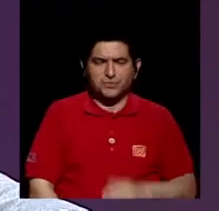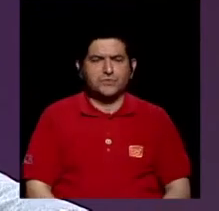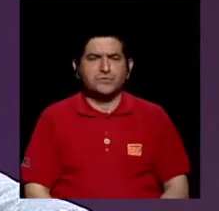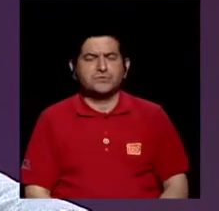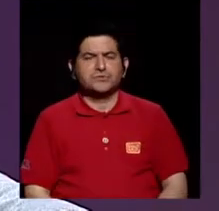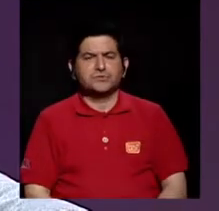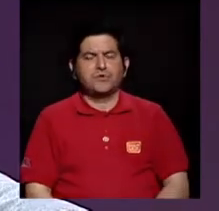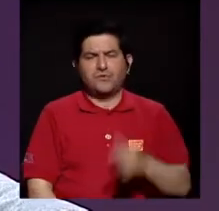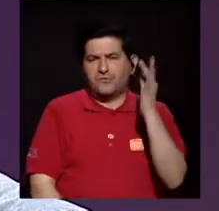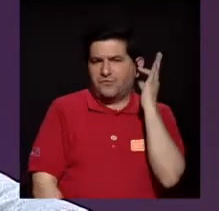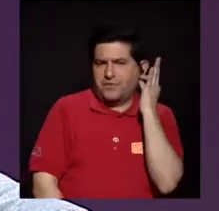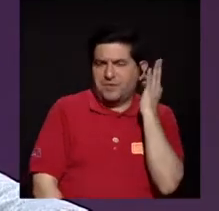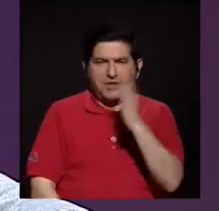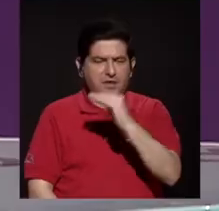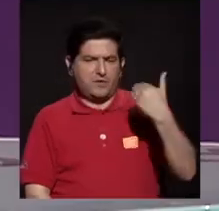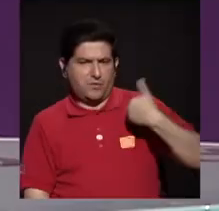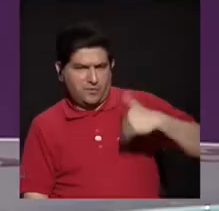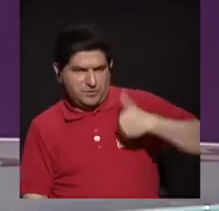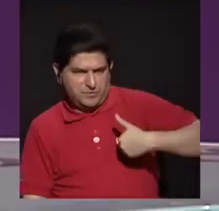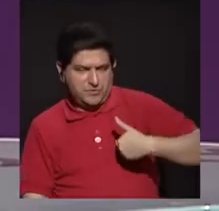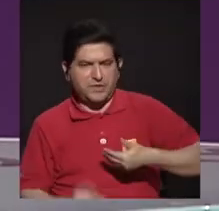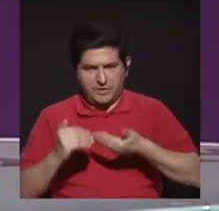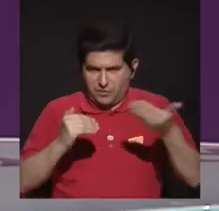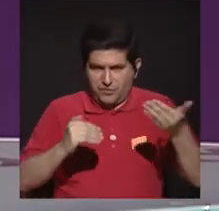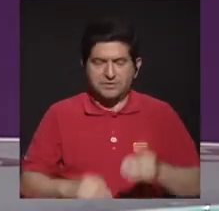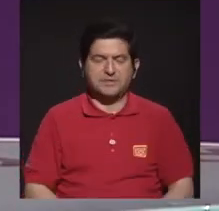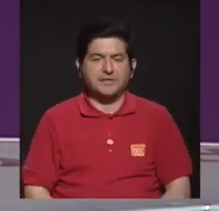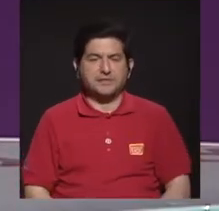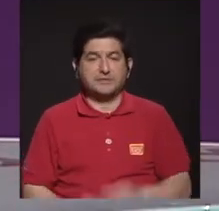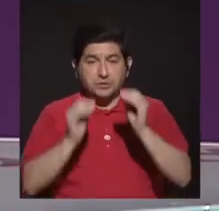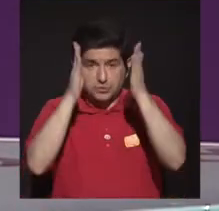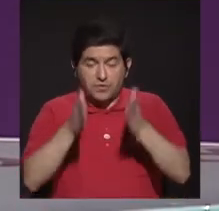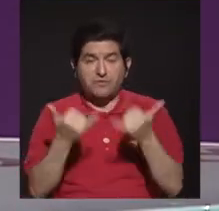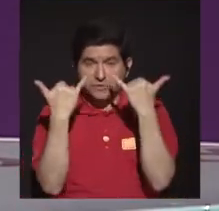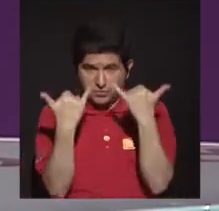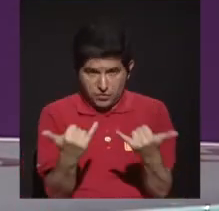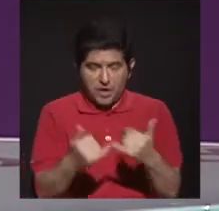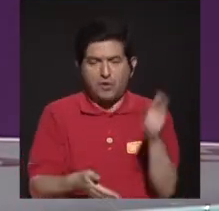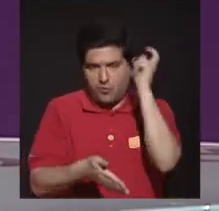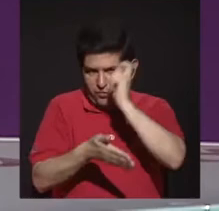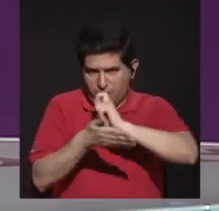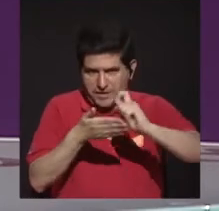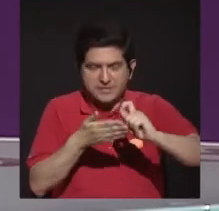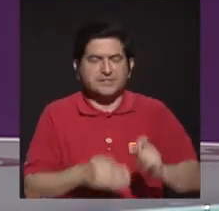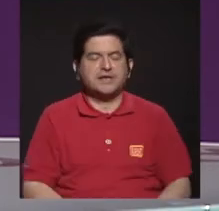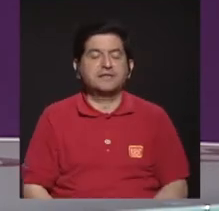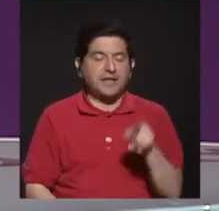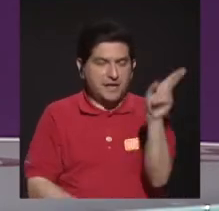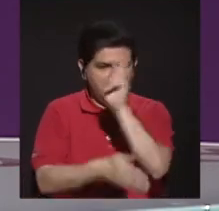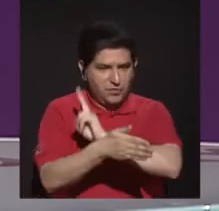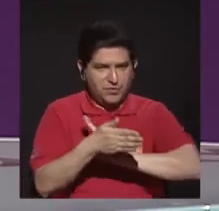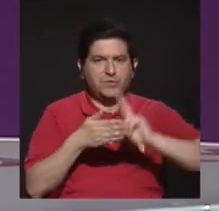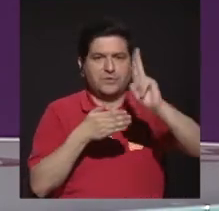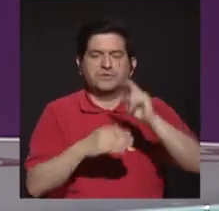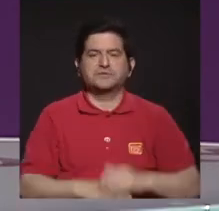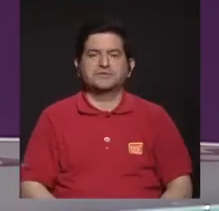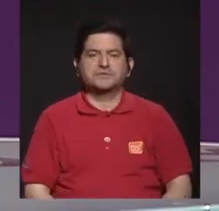lo femenino y lo masculino. El profesor actualmente es secretario académico de esta